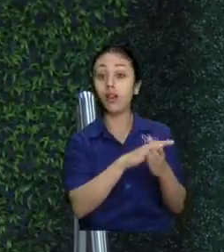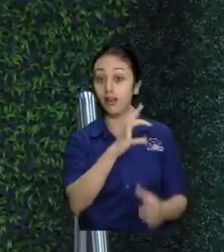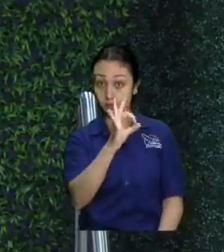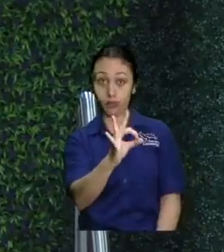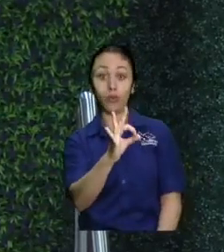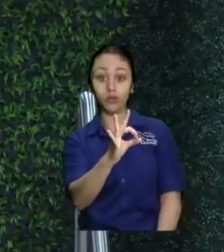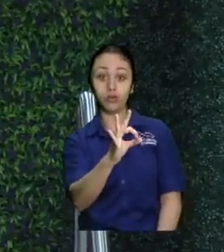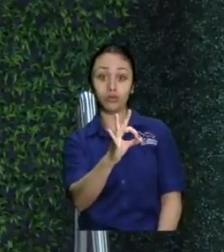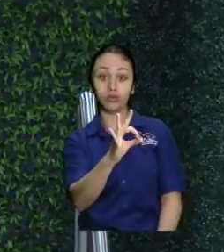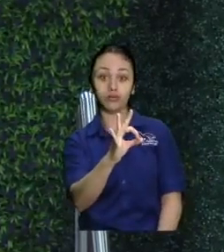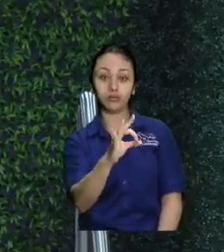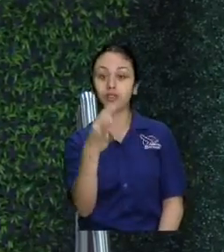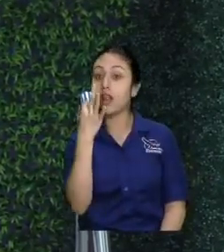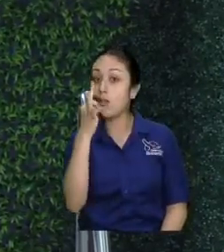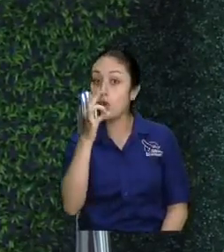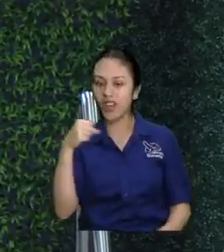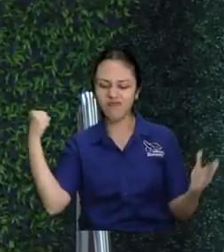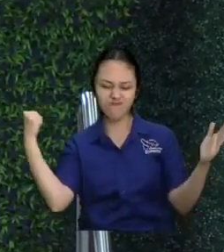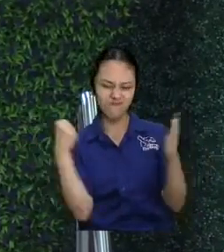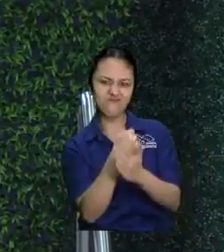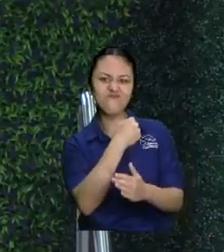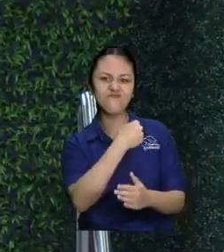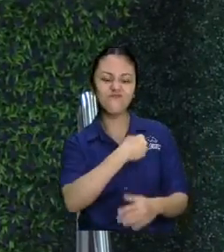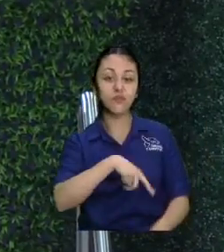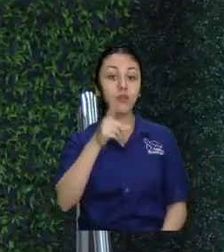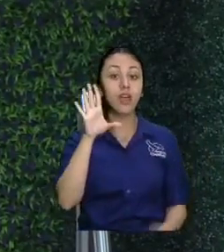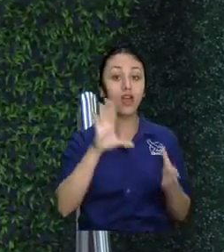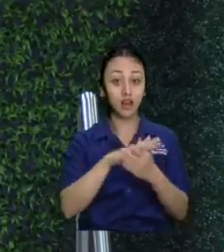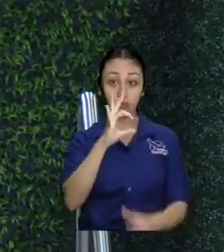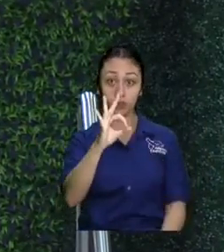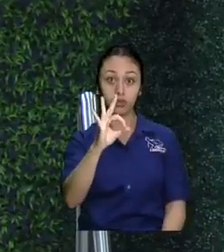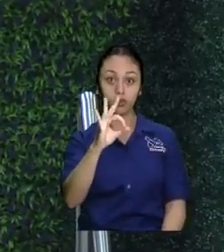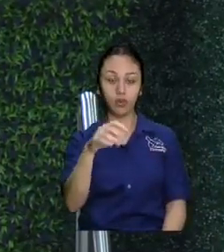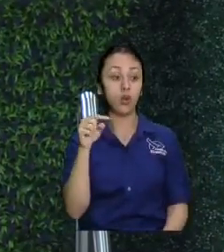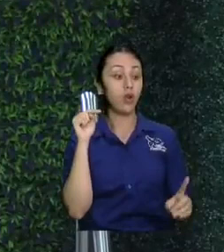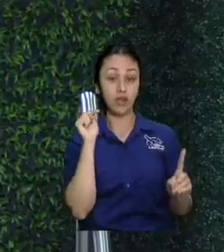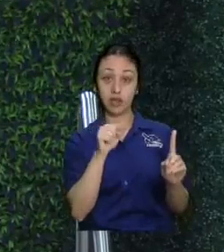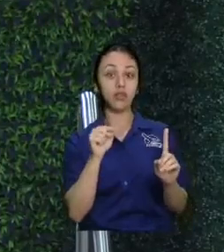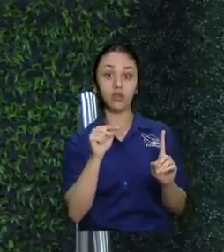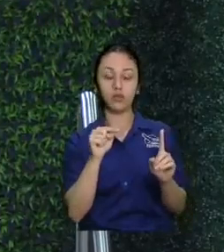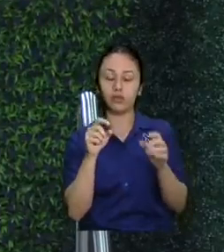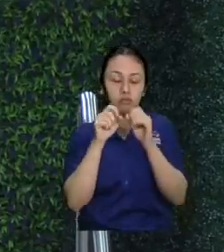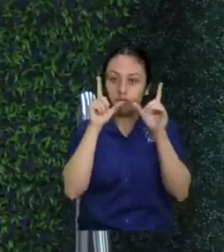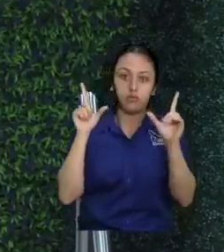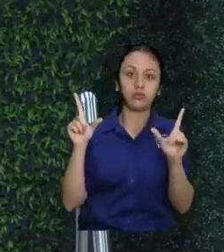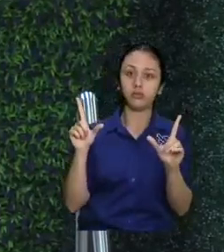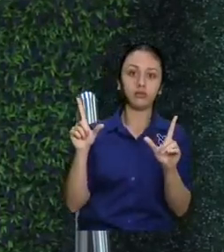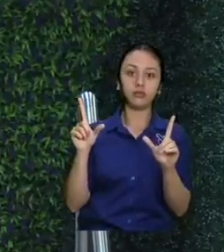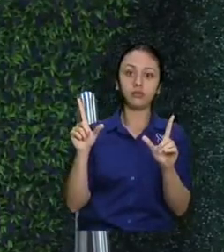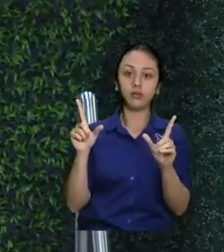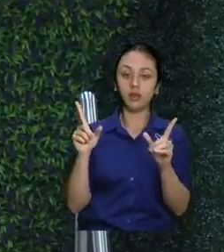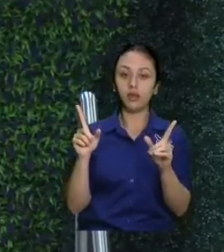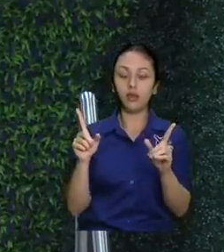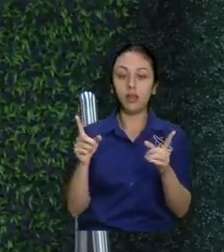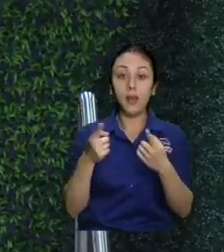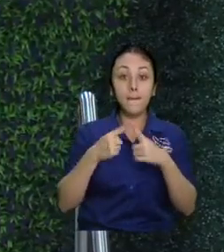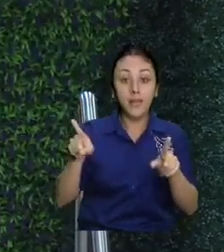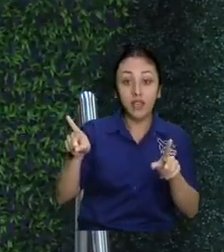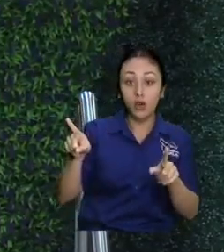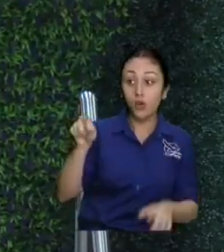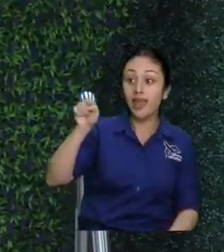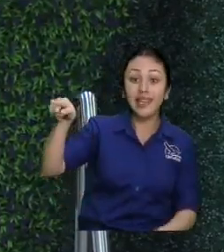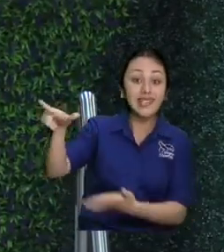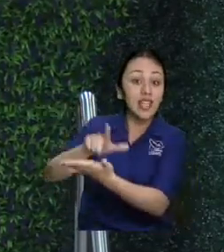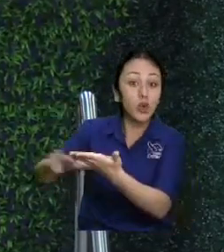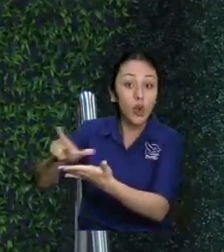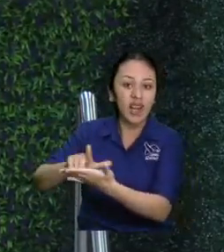esposo. Y entonces, eso en cualquier lugar es ofensivo. Pero en la cultura de ellos es